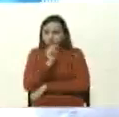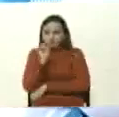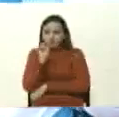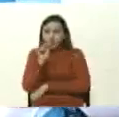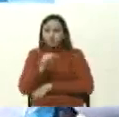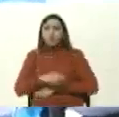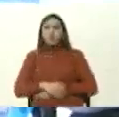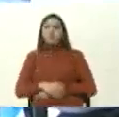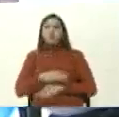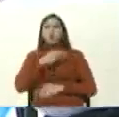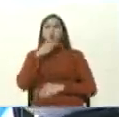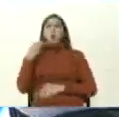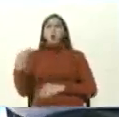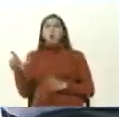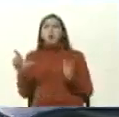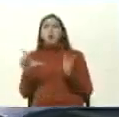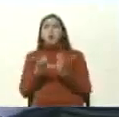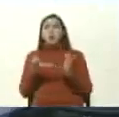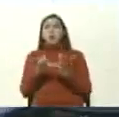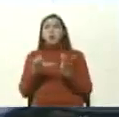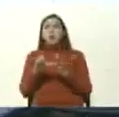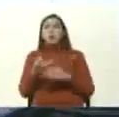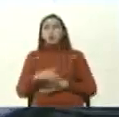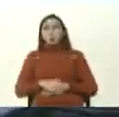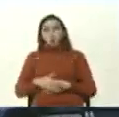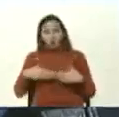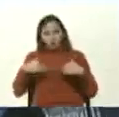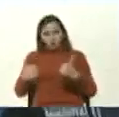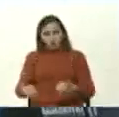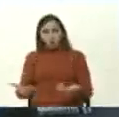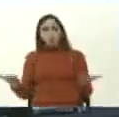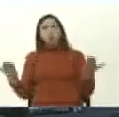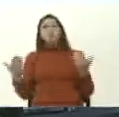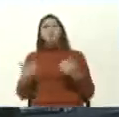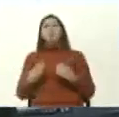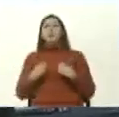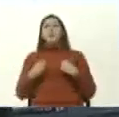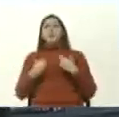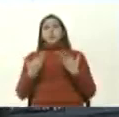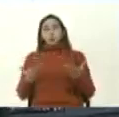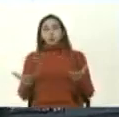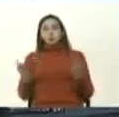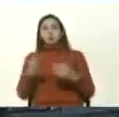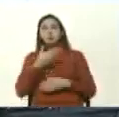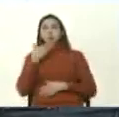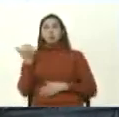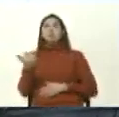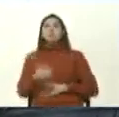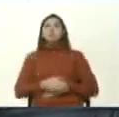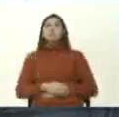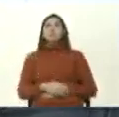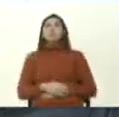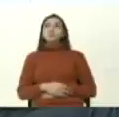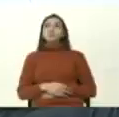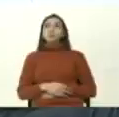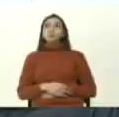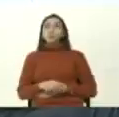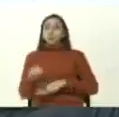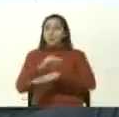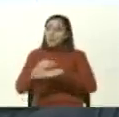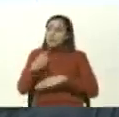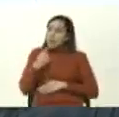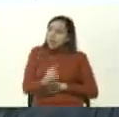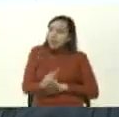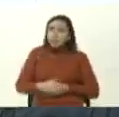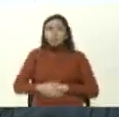una de nuestras jóvenes, pero es un pinchazo por la salud y por la vida. ¿Tú qué dices, Yelixer? Sí, bueno,